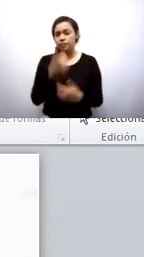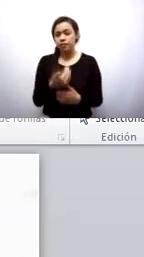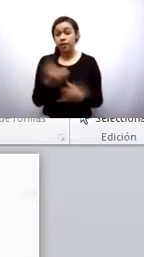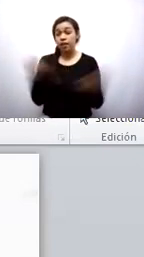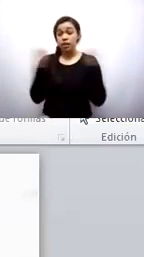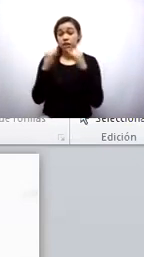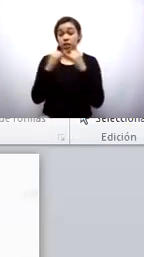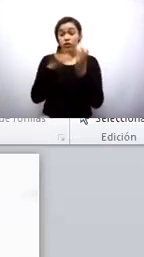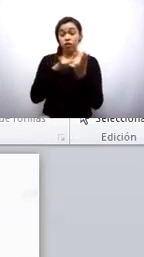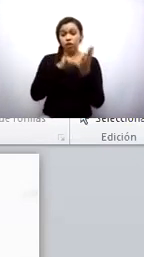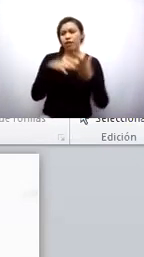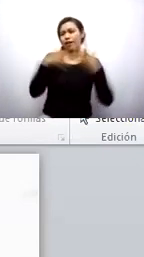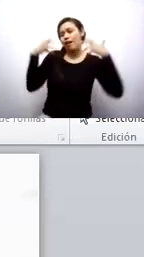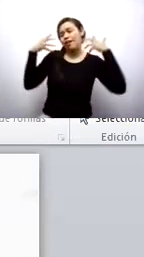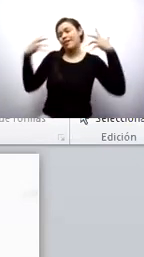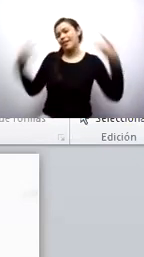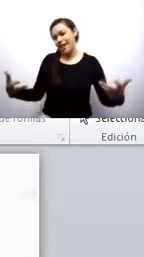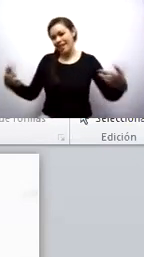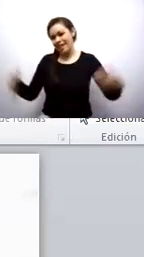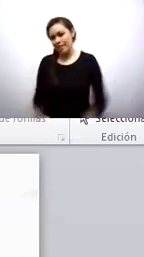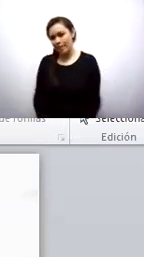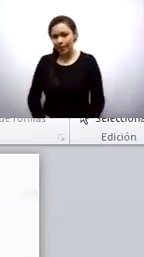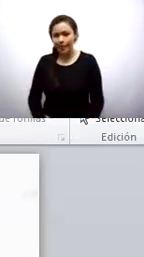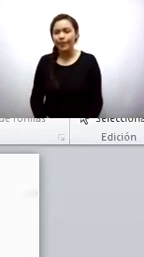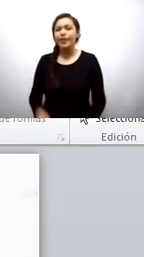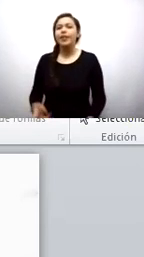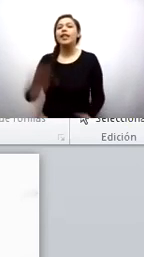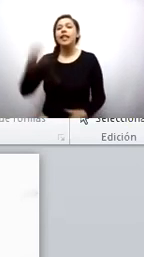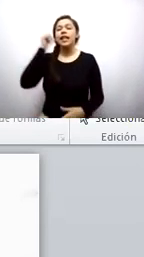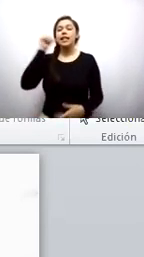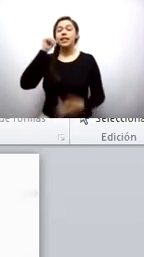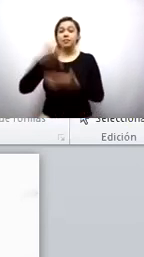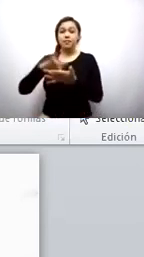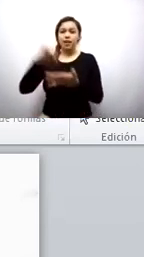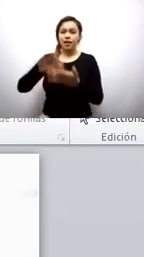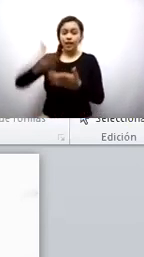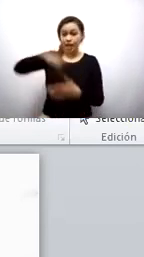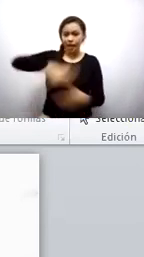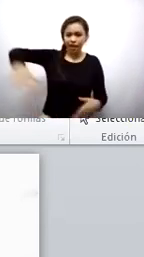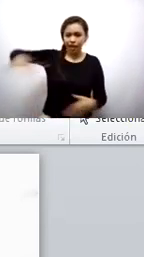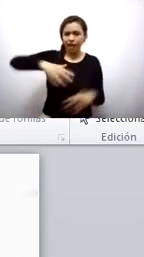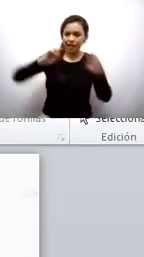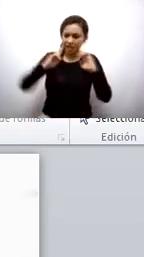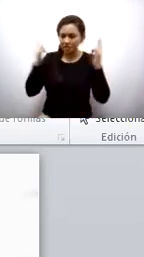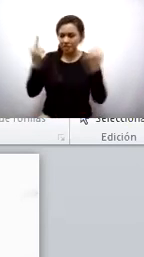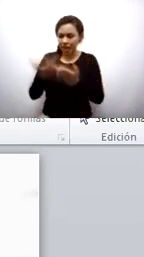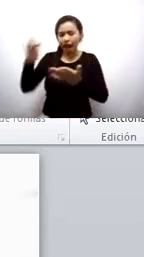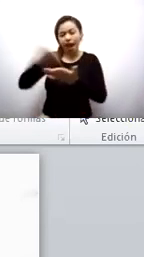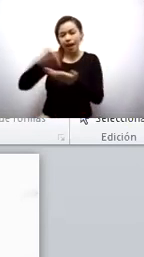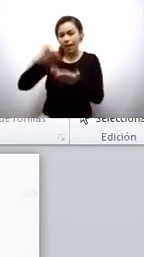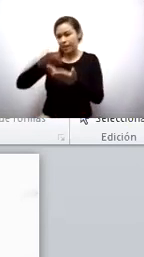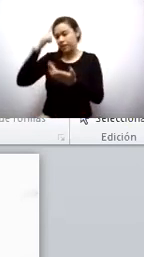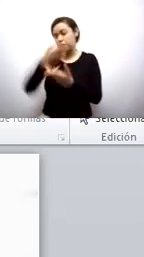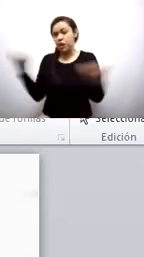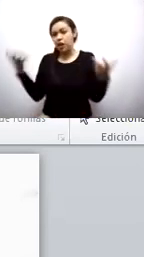institucional enorme y en este sentido, pues bueno, siempre se van a agradecer este tipo de espacios que se puedan seguir gestionando